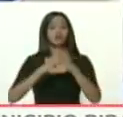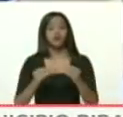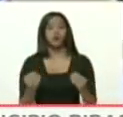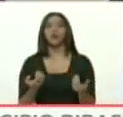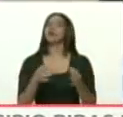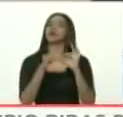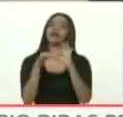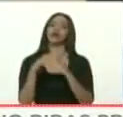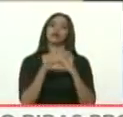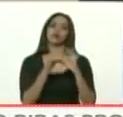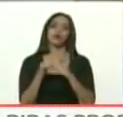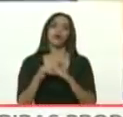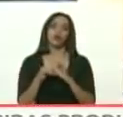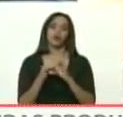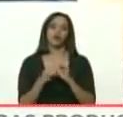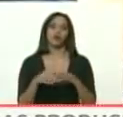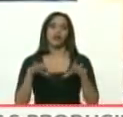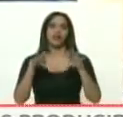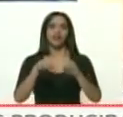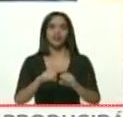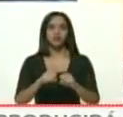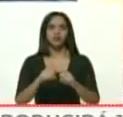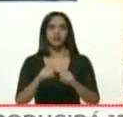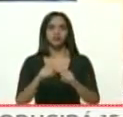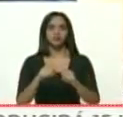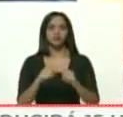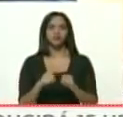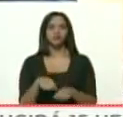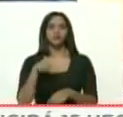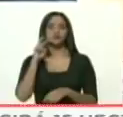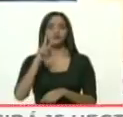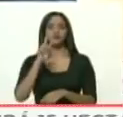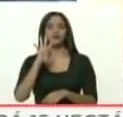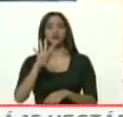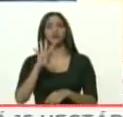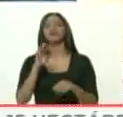con la incautación de